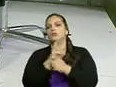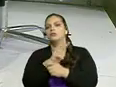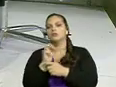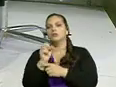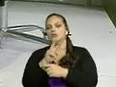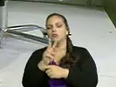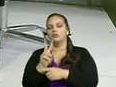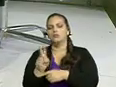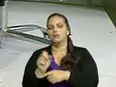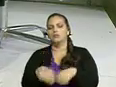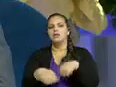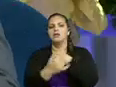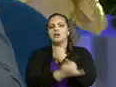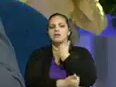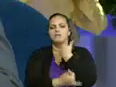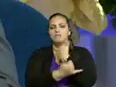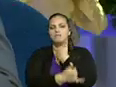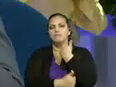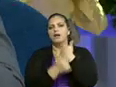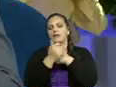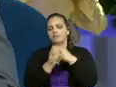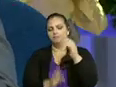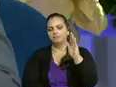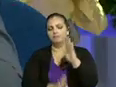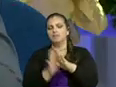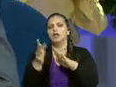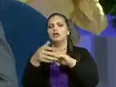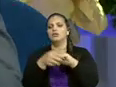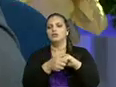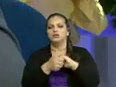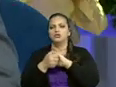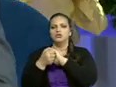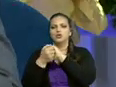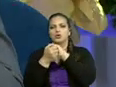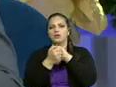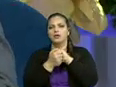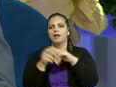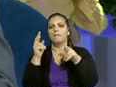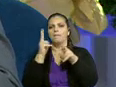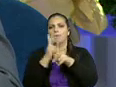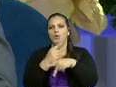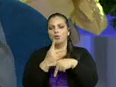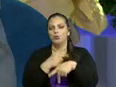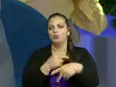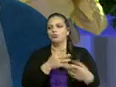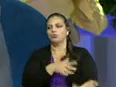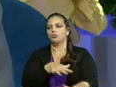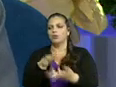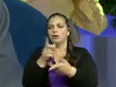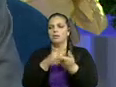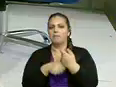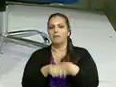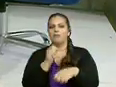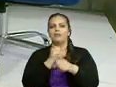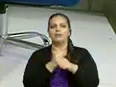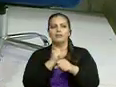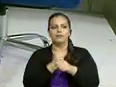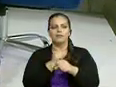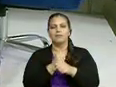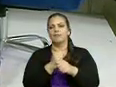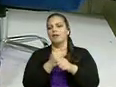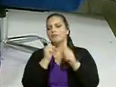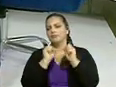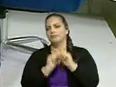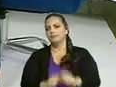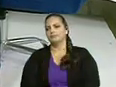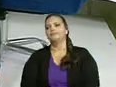un país más solidario y un país que se enfoque en generar mejores y más fuentes de empleo. Bueno, amables televidentes, es momento de ir